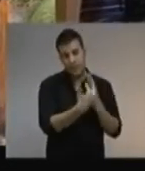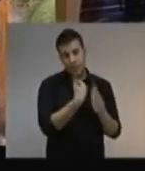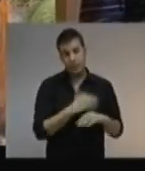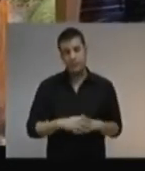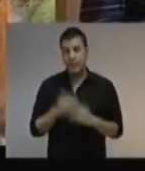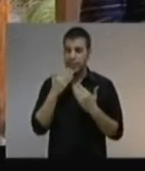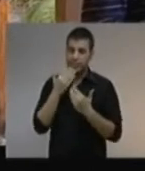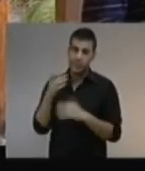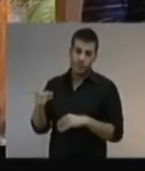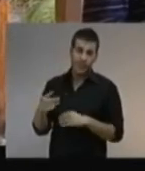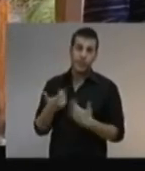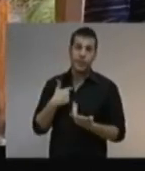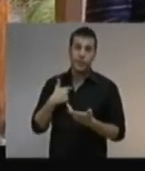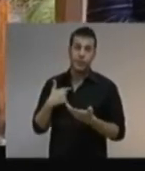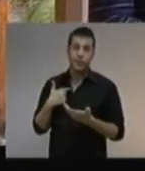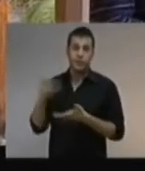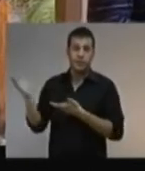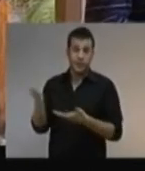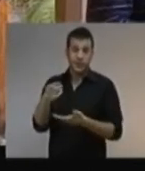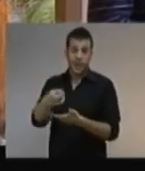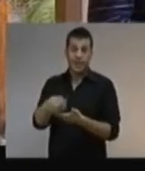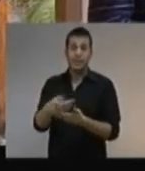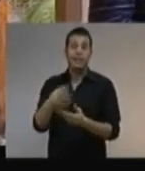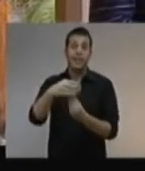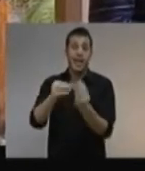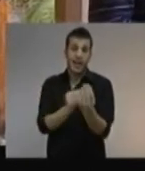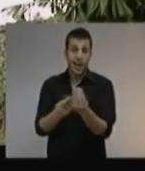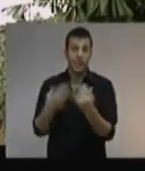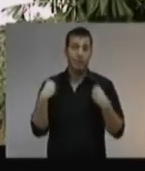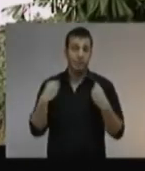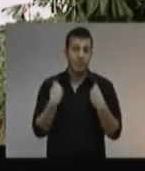esta isla. Gracias a ustedes y les dejo que sigan disfrutando de la maravillosa isla de Gran Canaria.